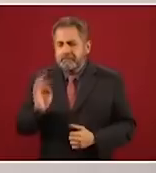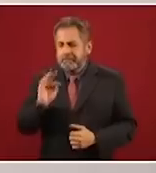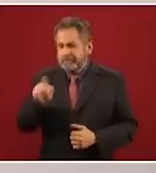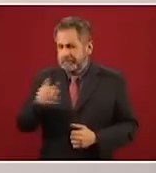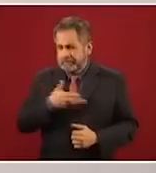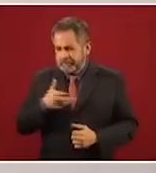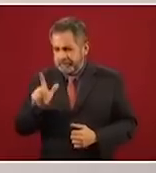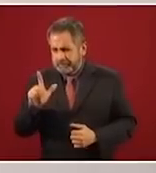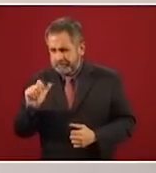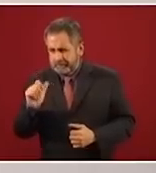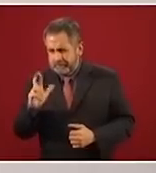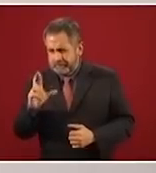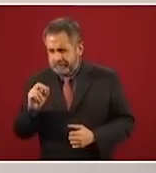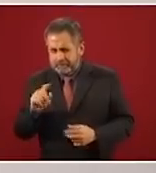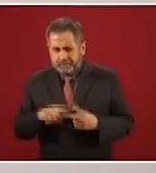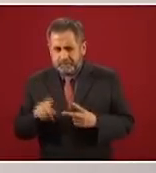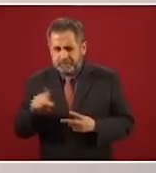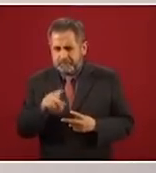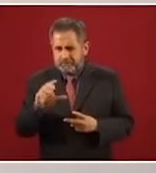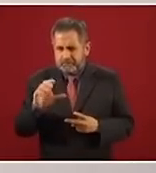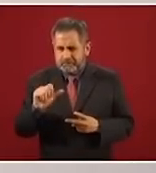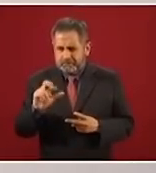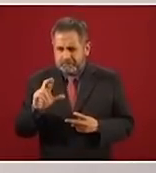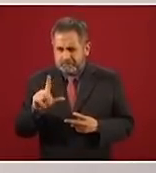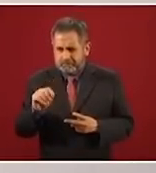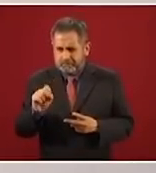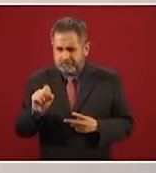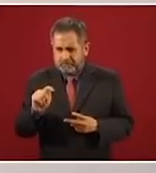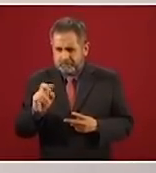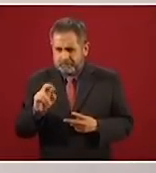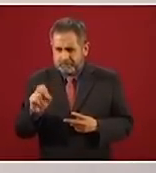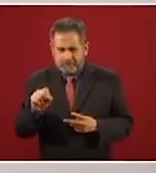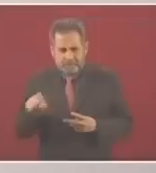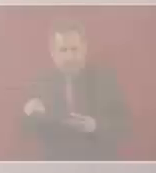Laura o Carlos Torres.